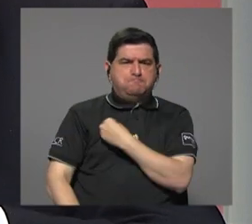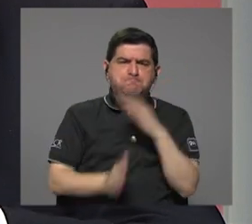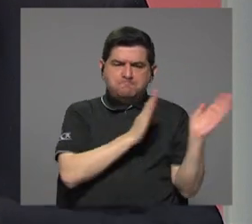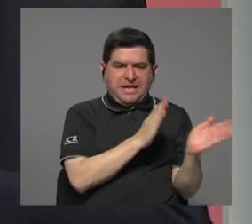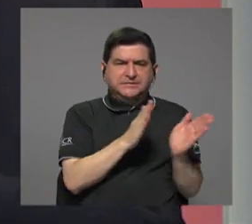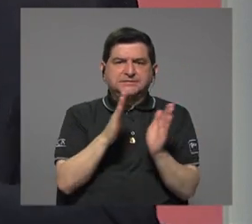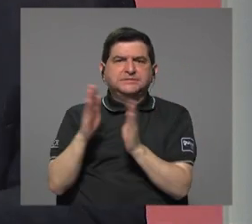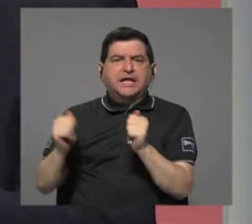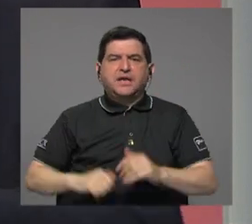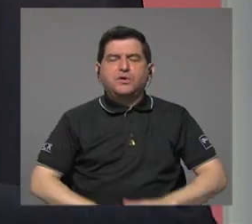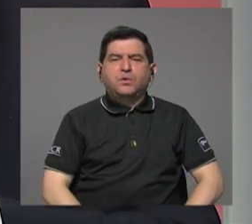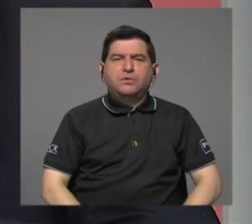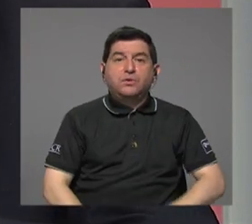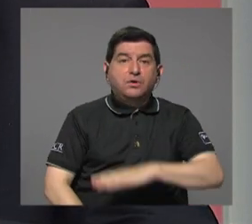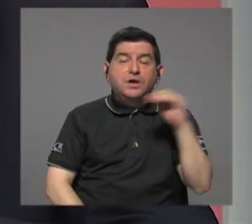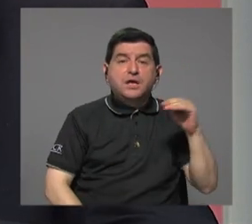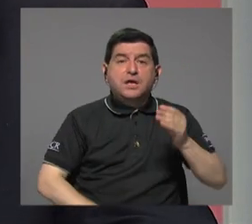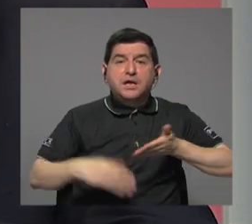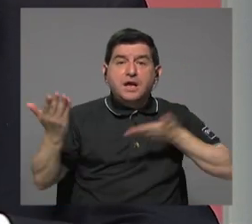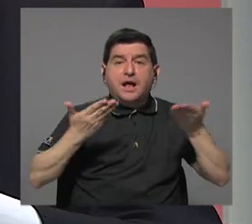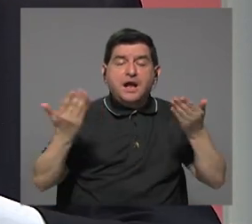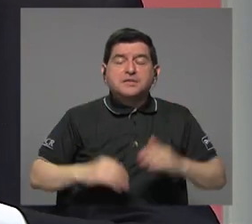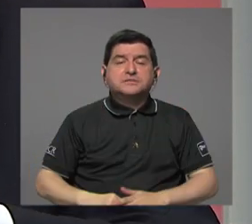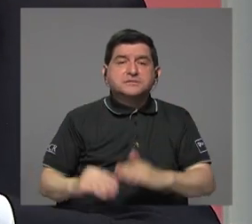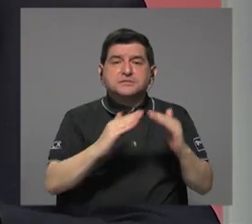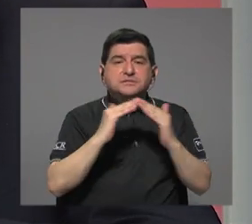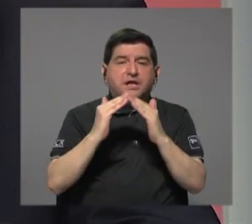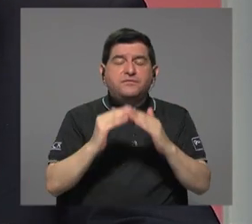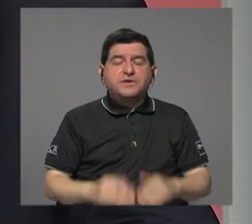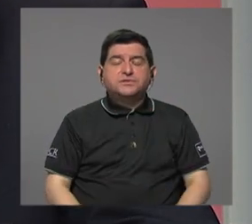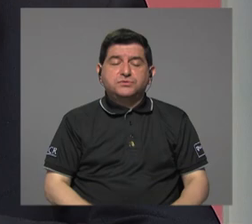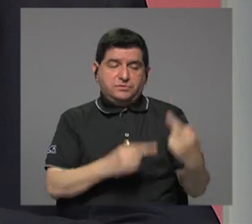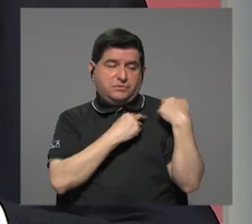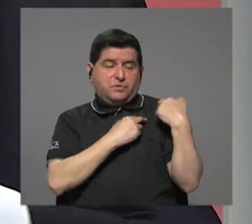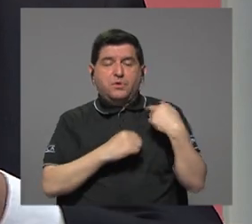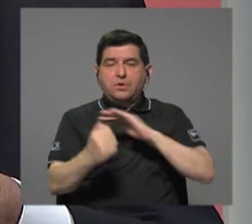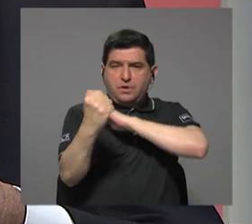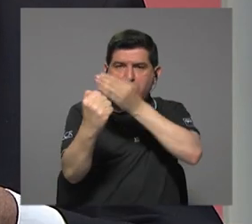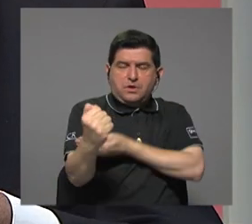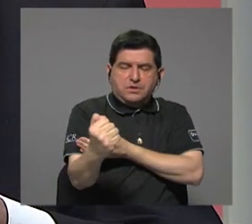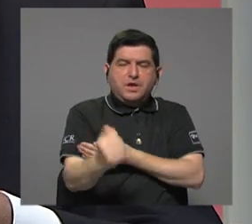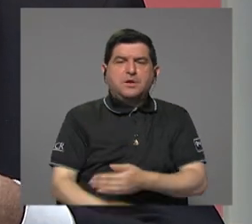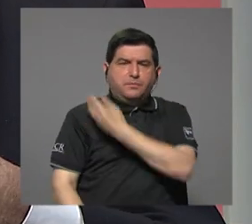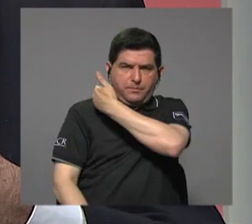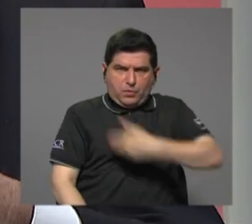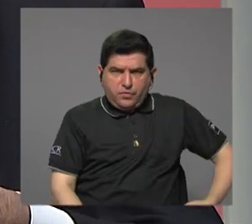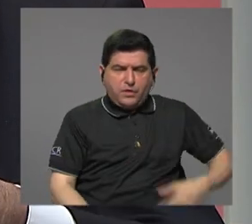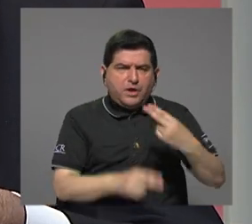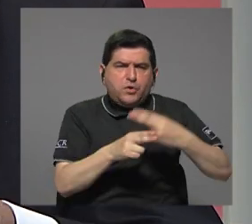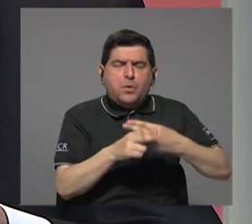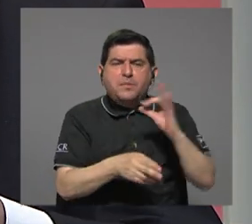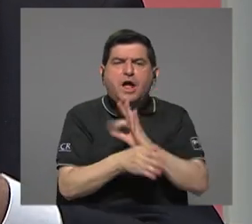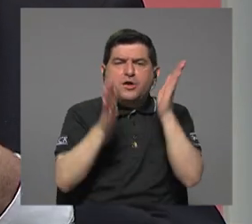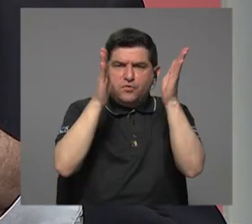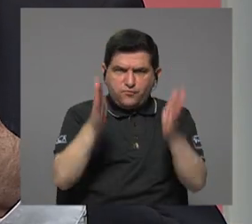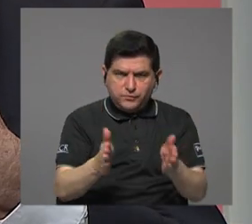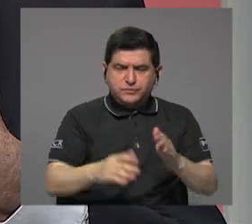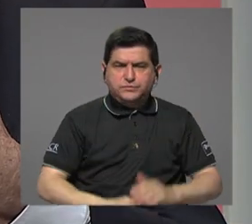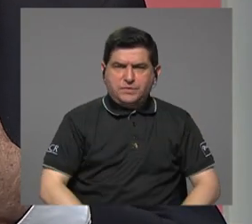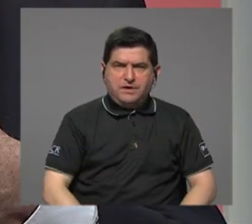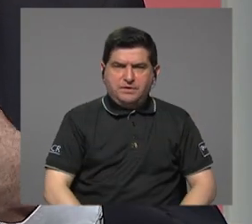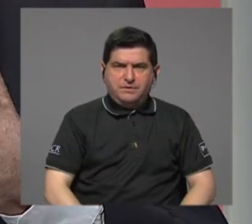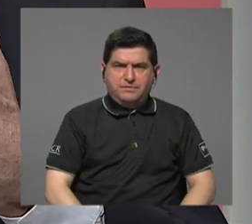planificación y al servicio civil a cargo del poder ejecutivo de nombrar funcionarios de